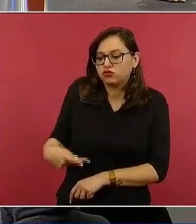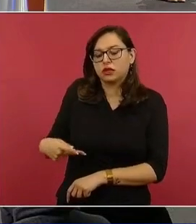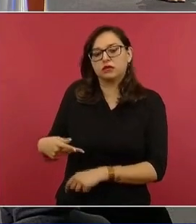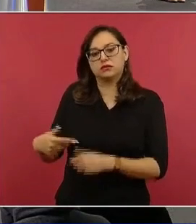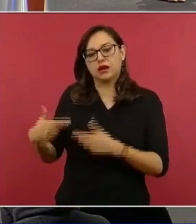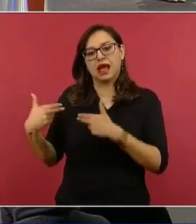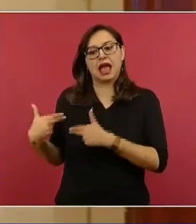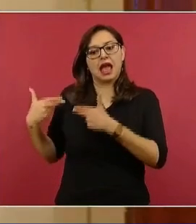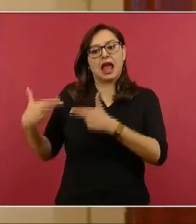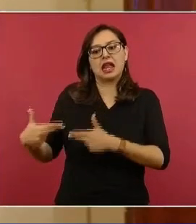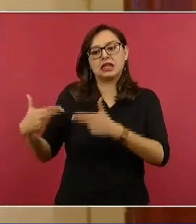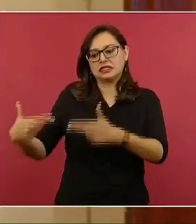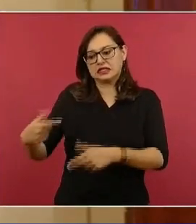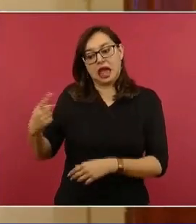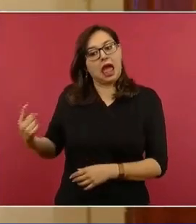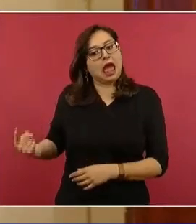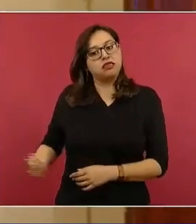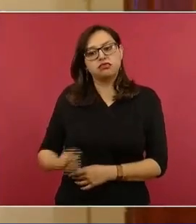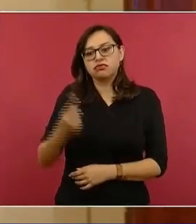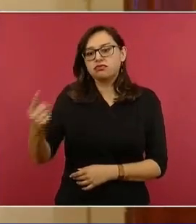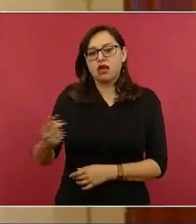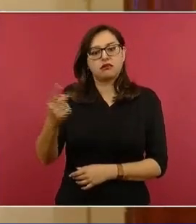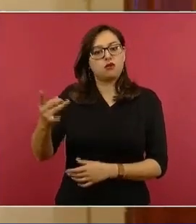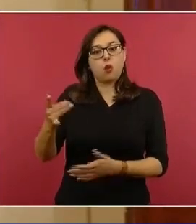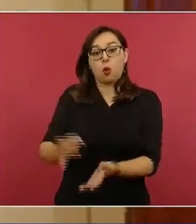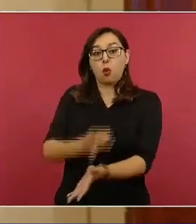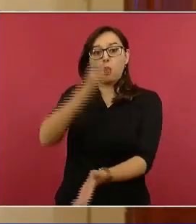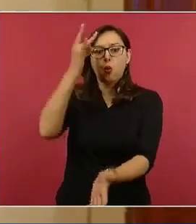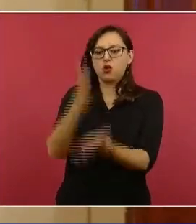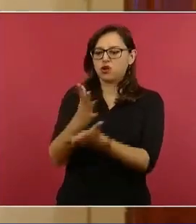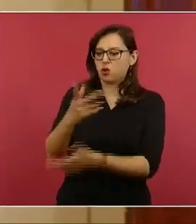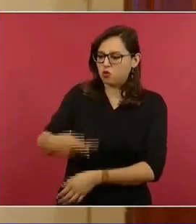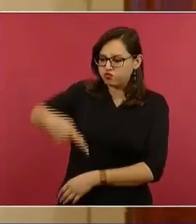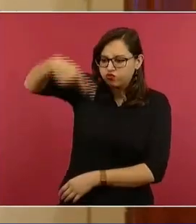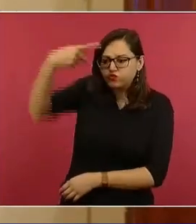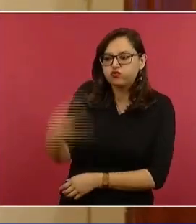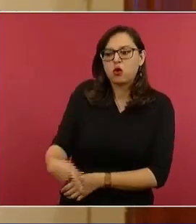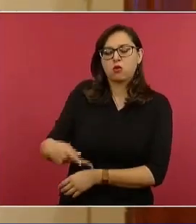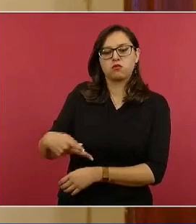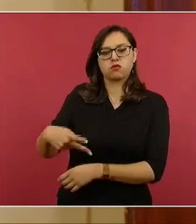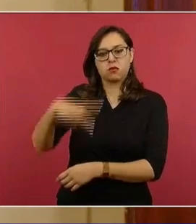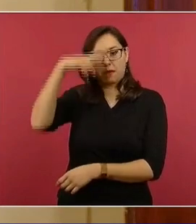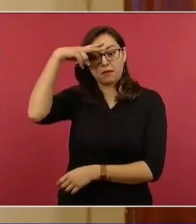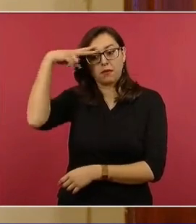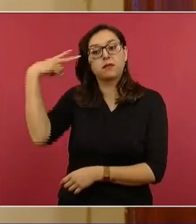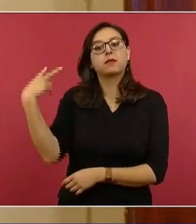perpetuidad propiedad única y exclusiva del pueblo mexicano.